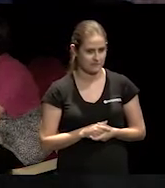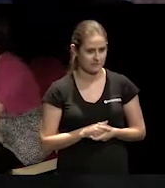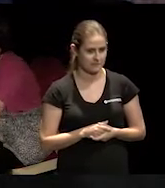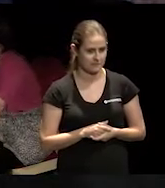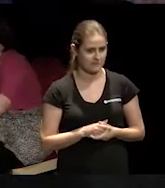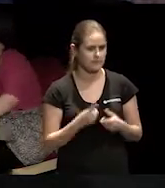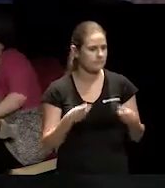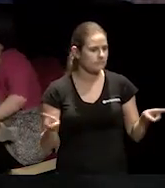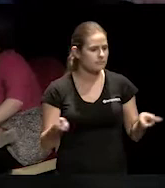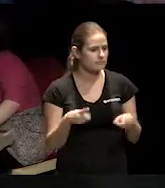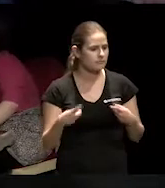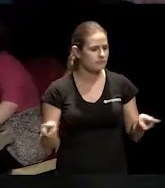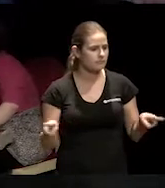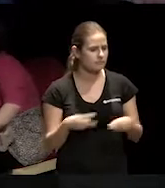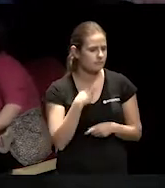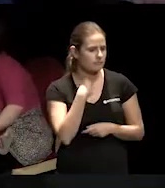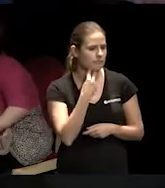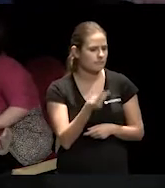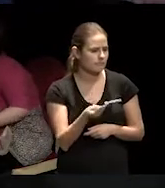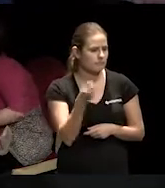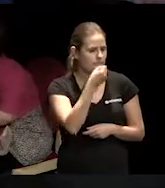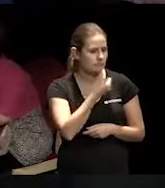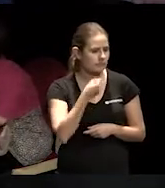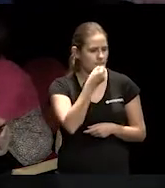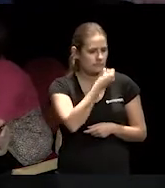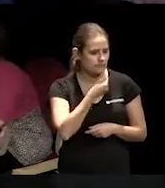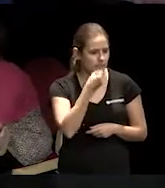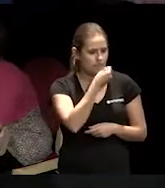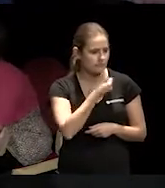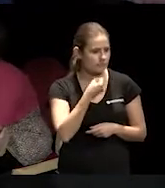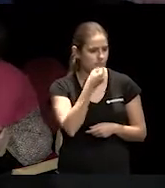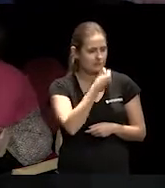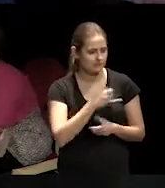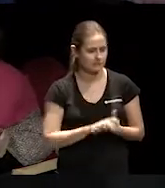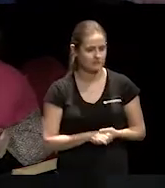time and the living is easy.